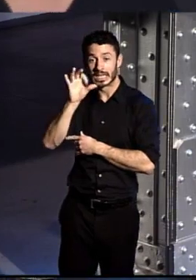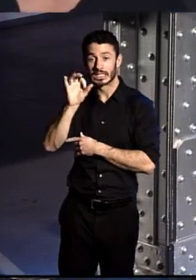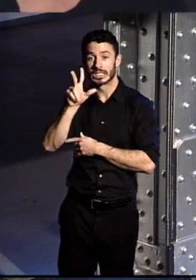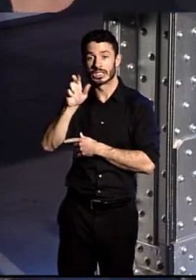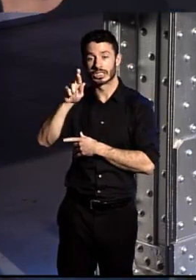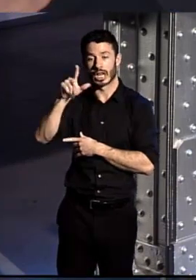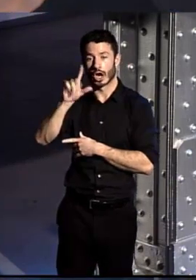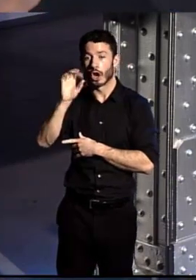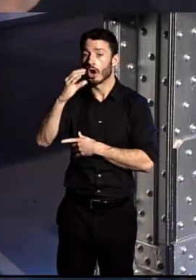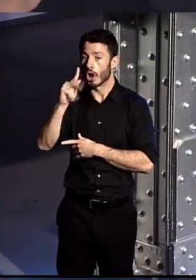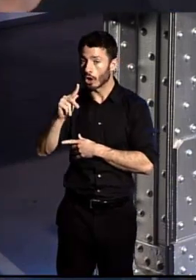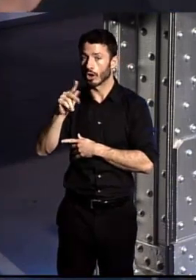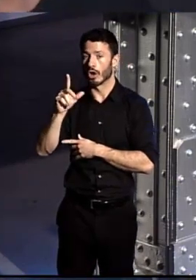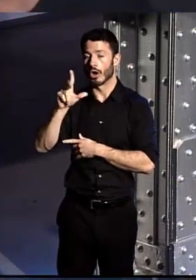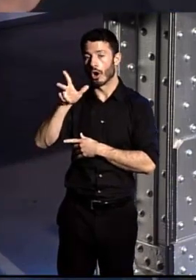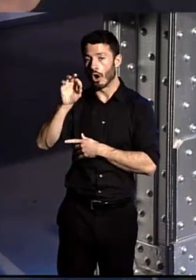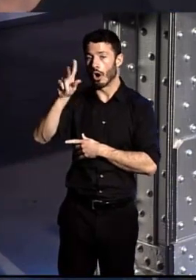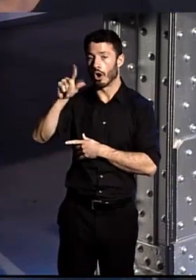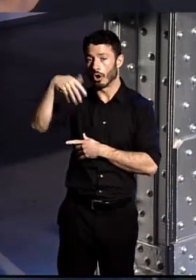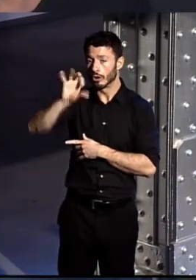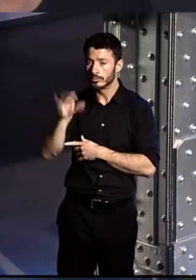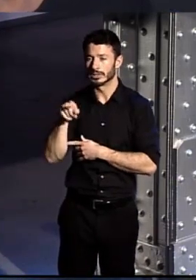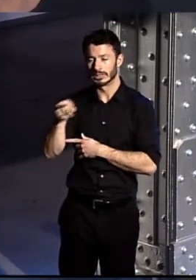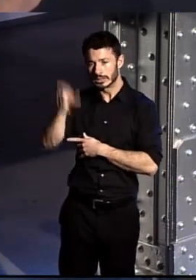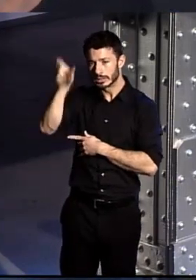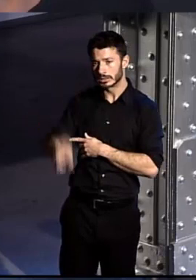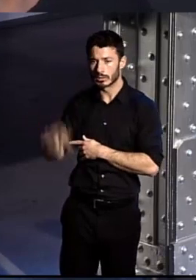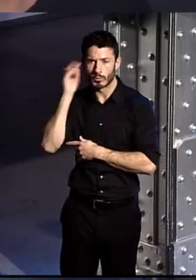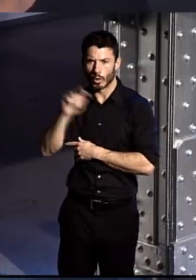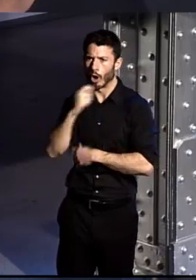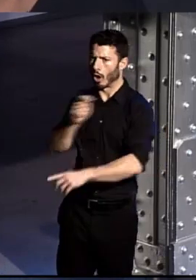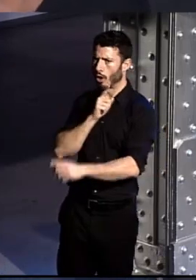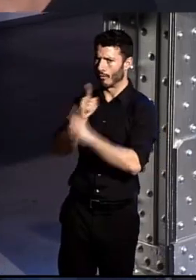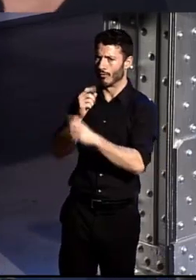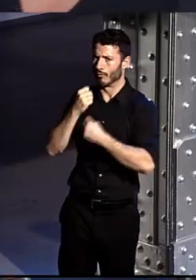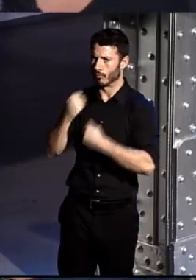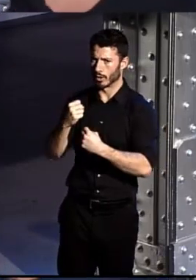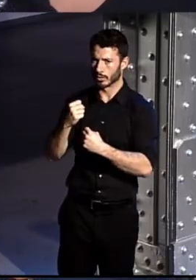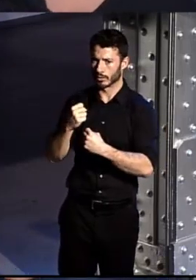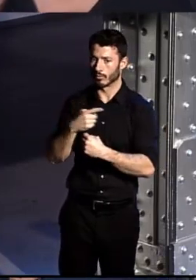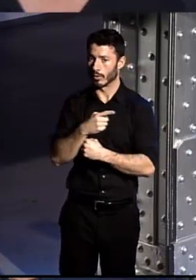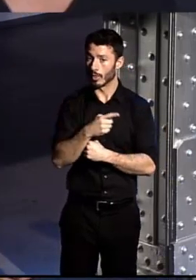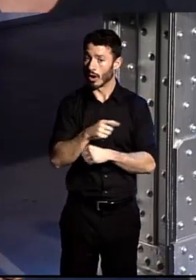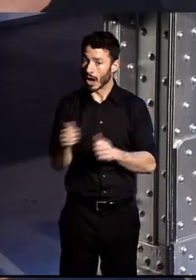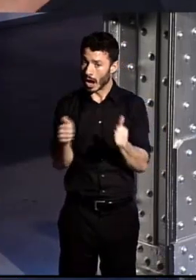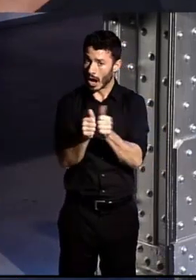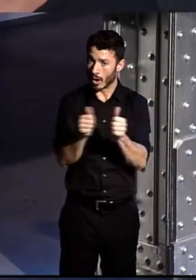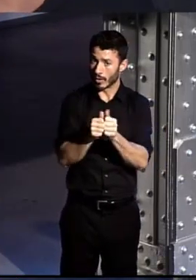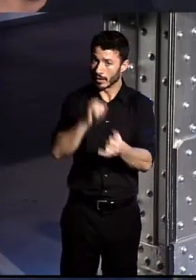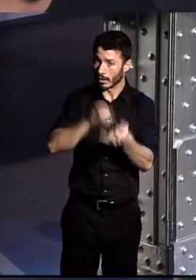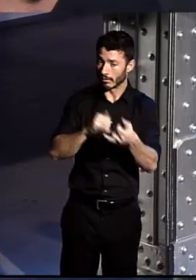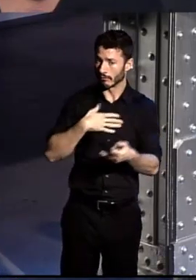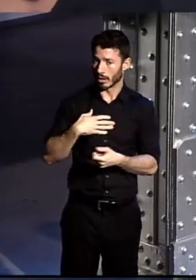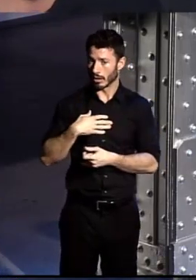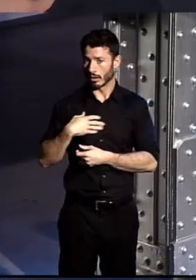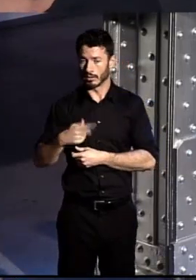misógino. Acordaros de cuando el pobre Watson se quiere casar, el cabrón. Sí, la que lo organiza, sí, es cierto, es cierto.